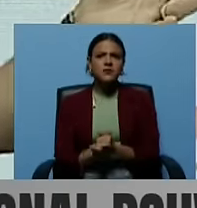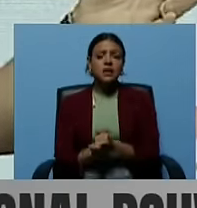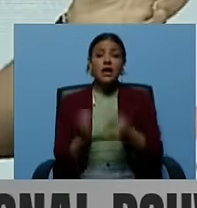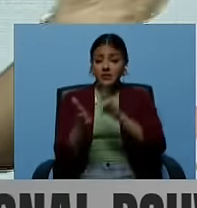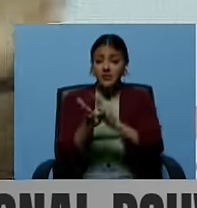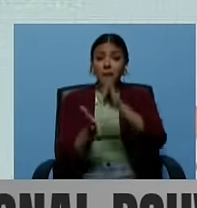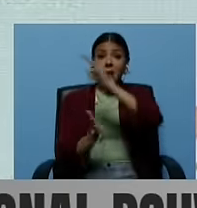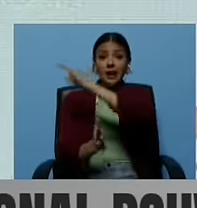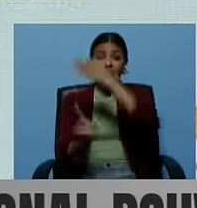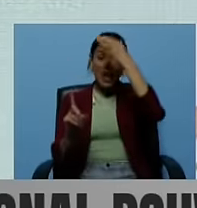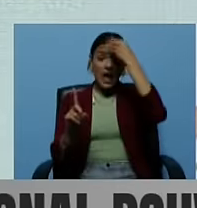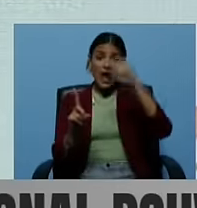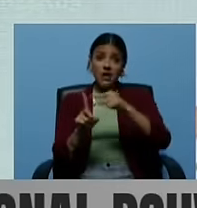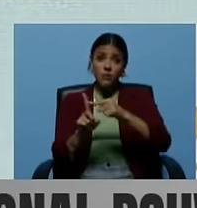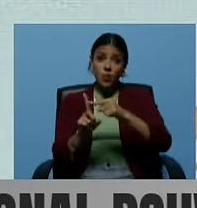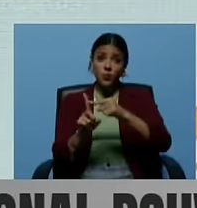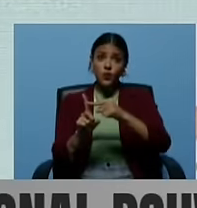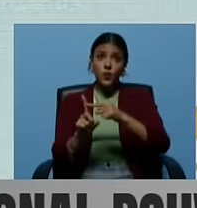de ese señor